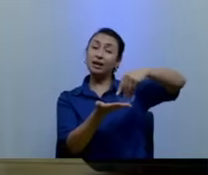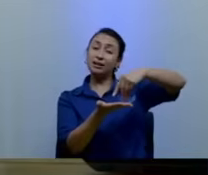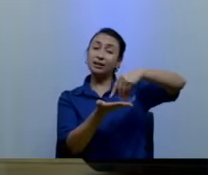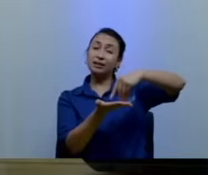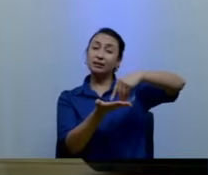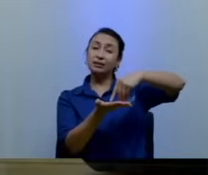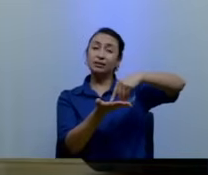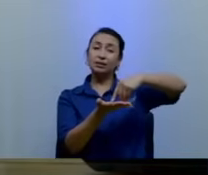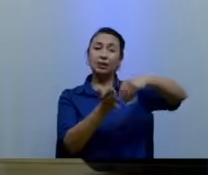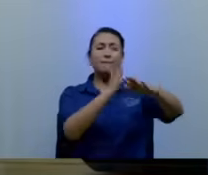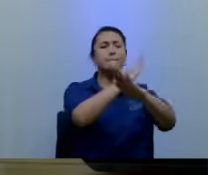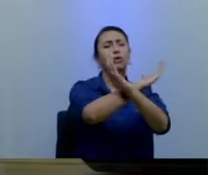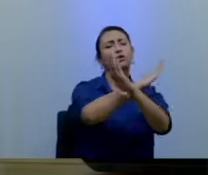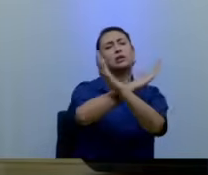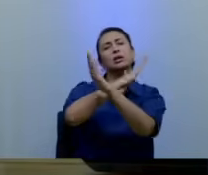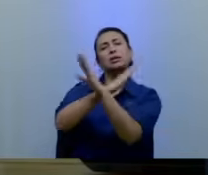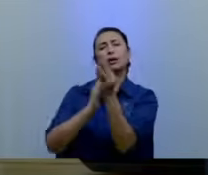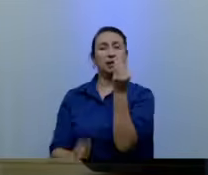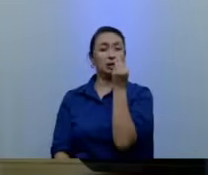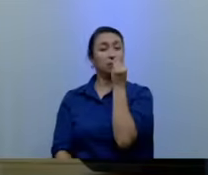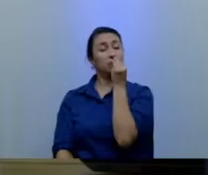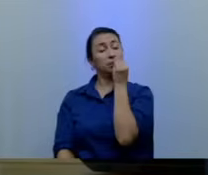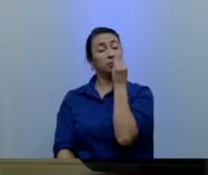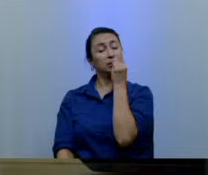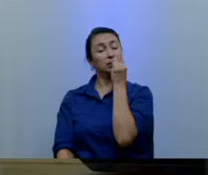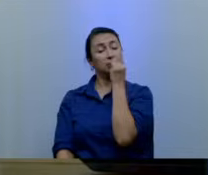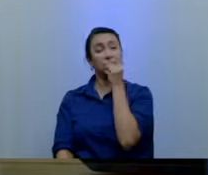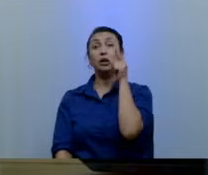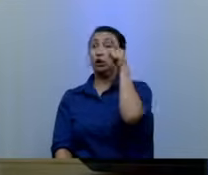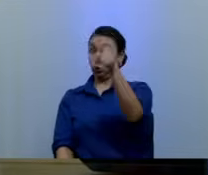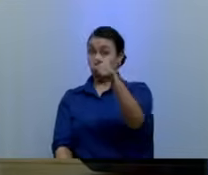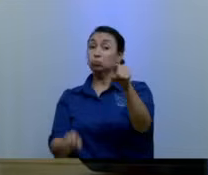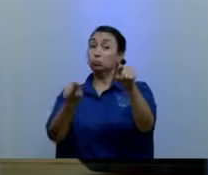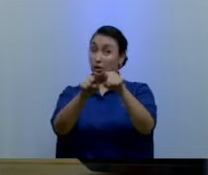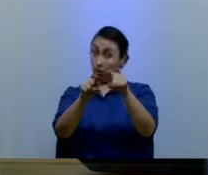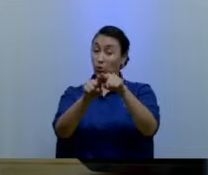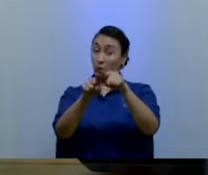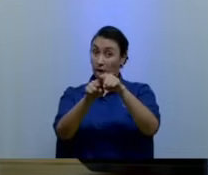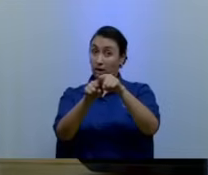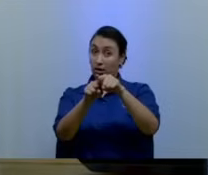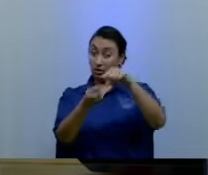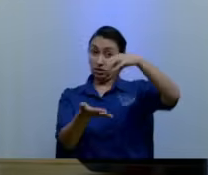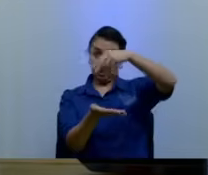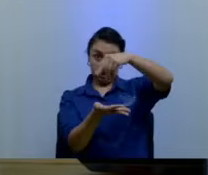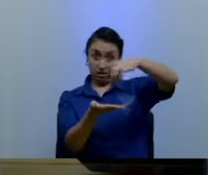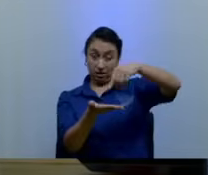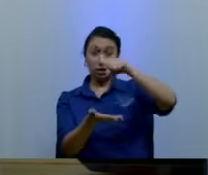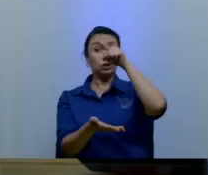corrupción de aquel alimento. Entonces tú eres sal, tú impides la corrupción.